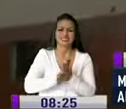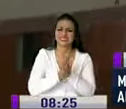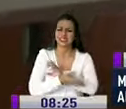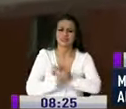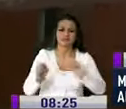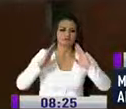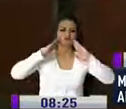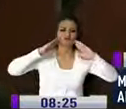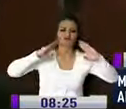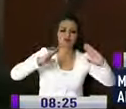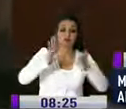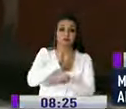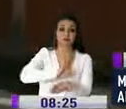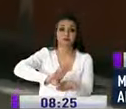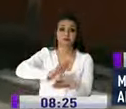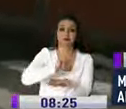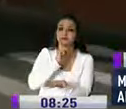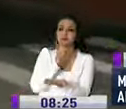Como dice,